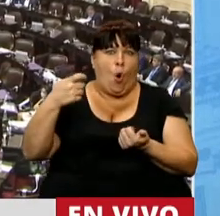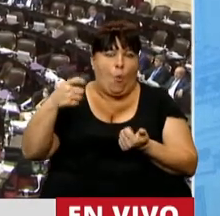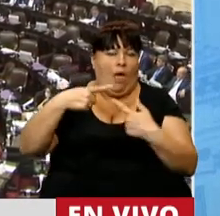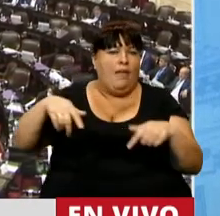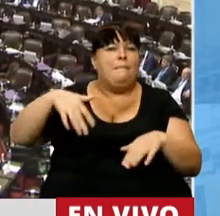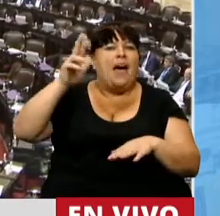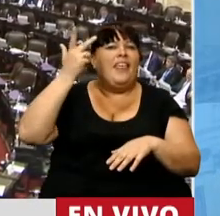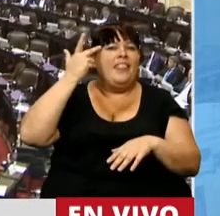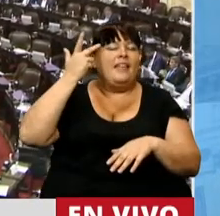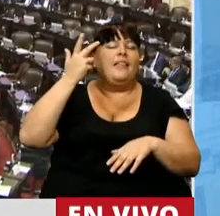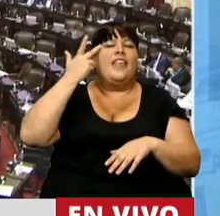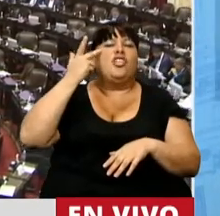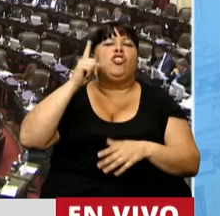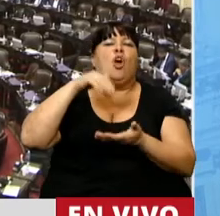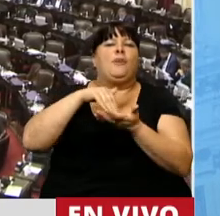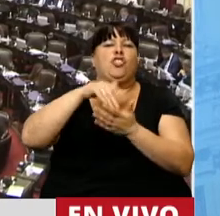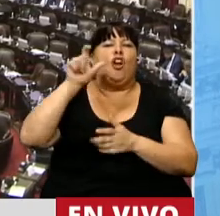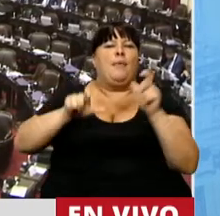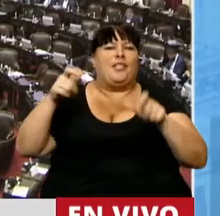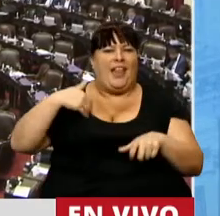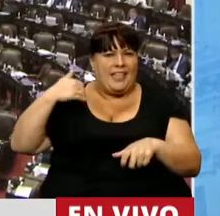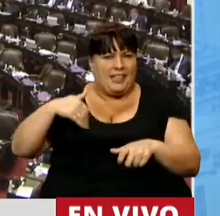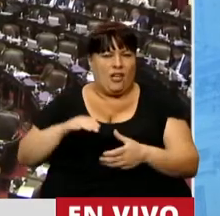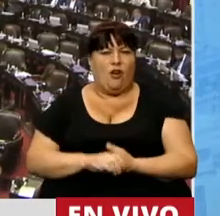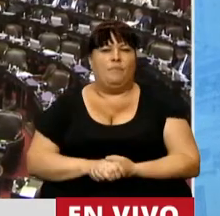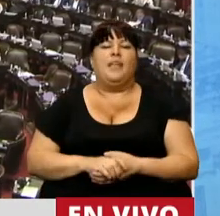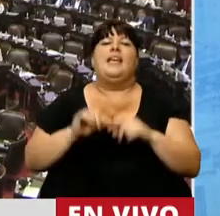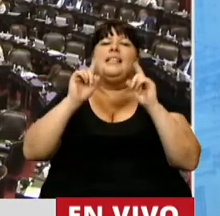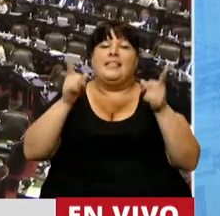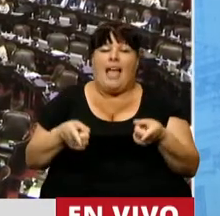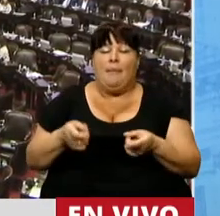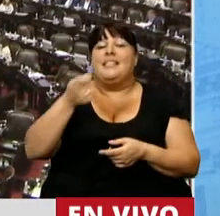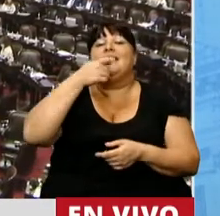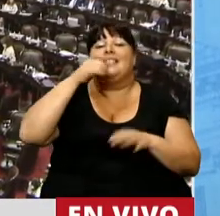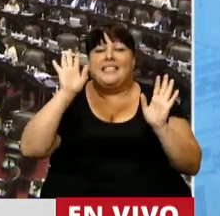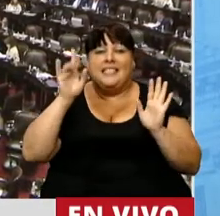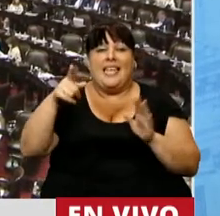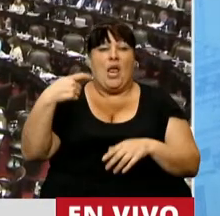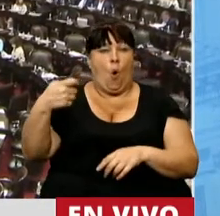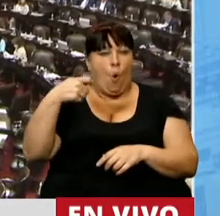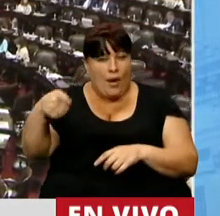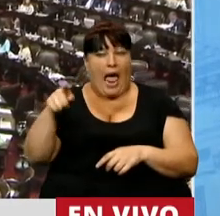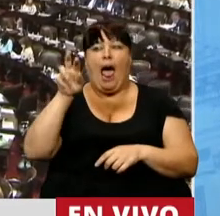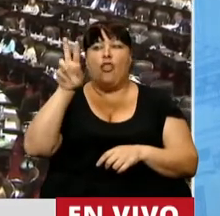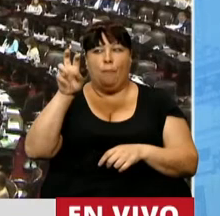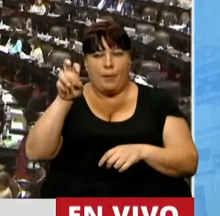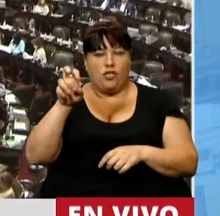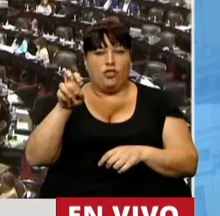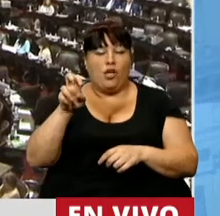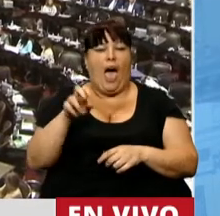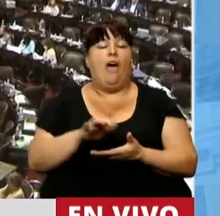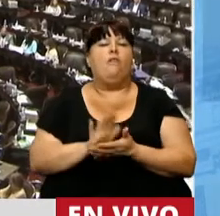18 10 18 millones de argentinos sino que en el caso de los jubilados y pensionados